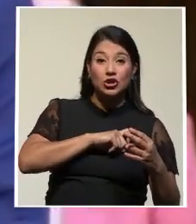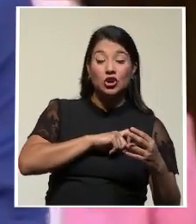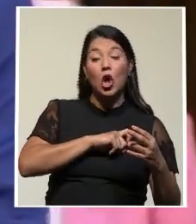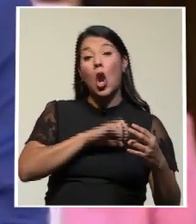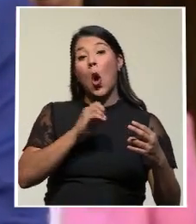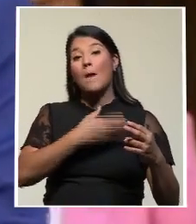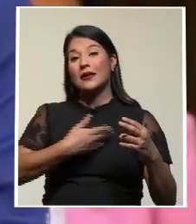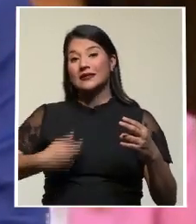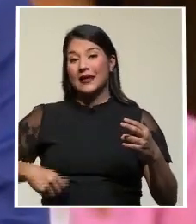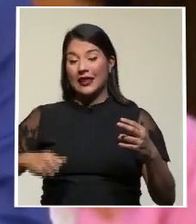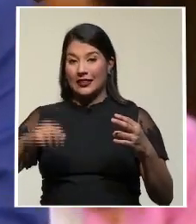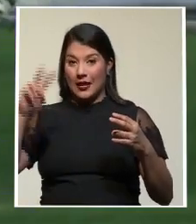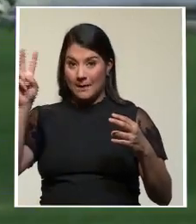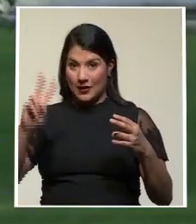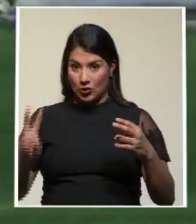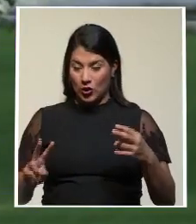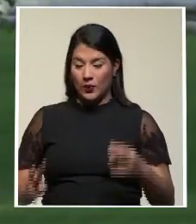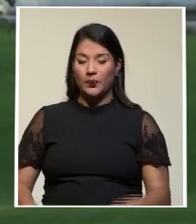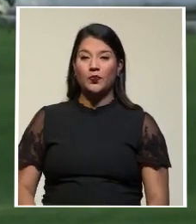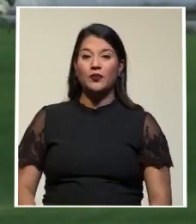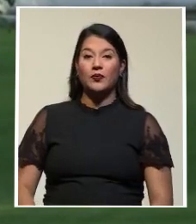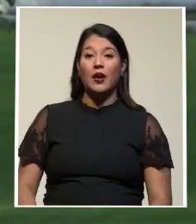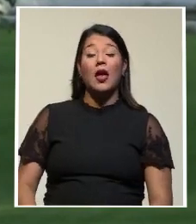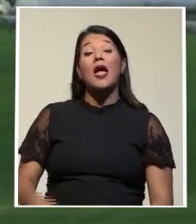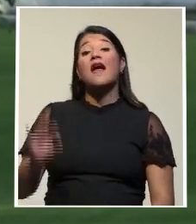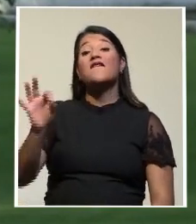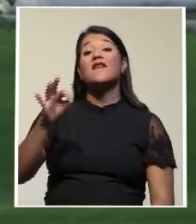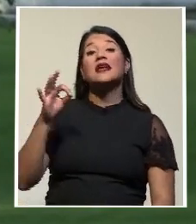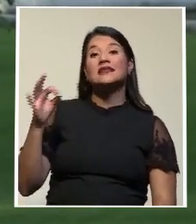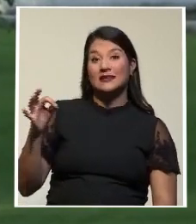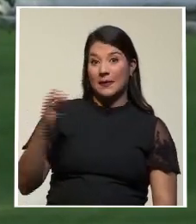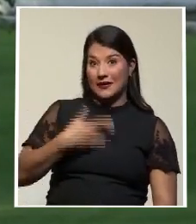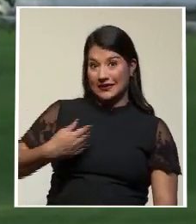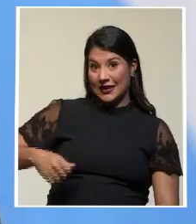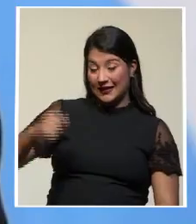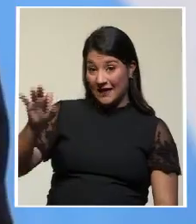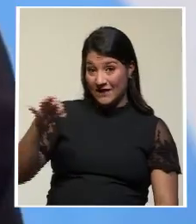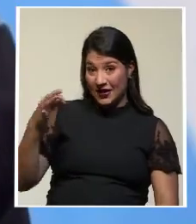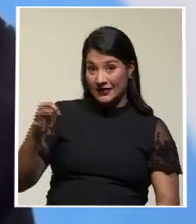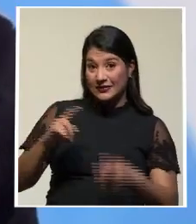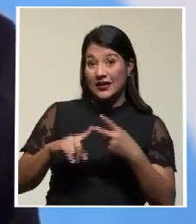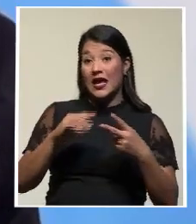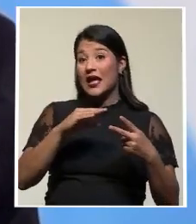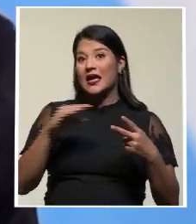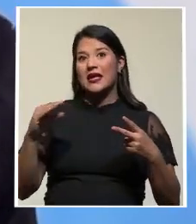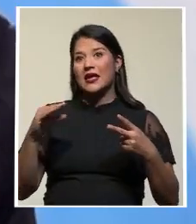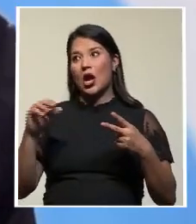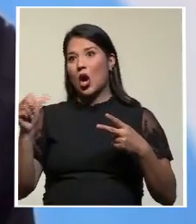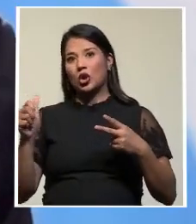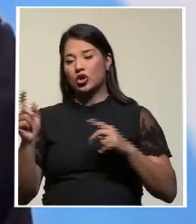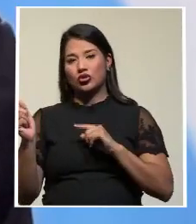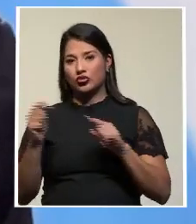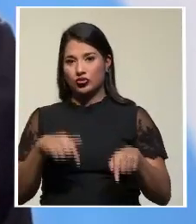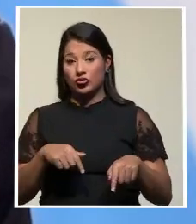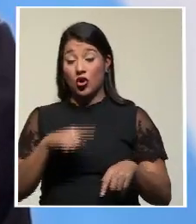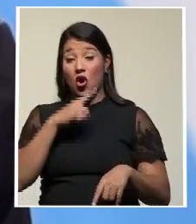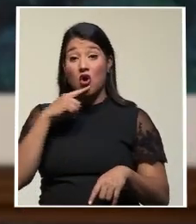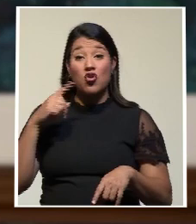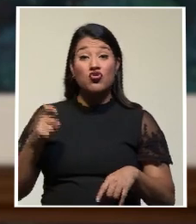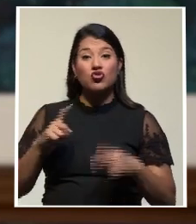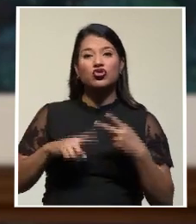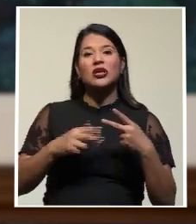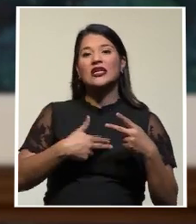presencia, mientras que el francés Emmanuel Macron y el mexicano Andrés Manuel López Obrador no asistirán. Rusia y China